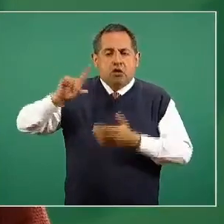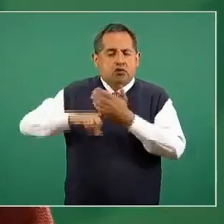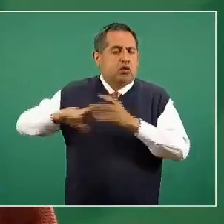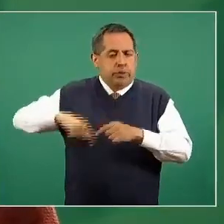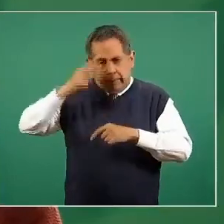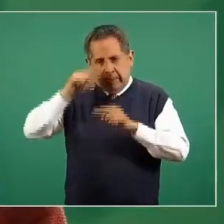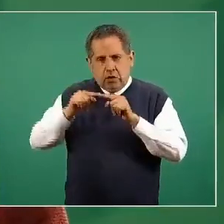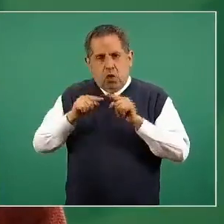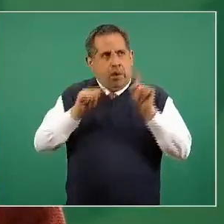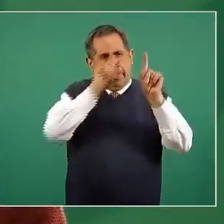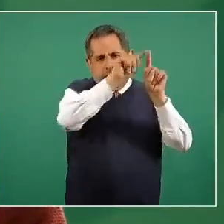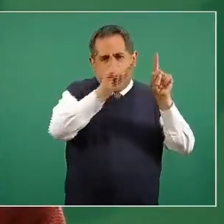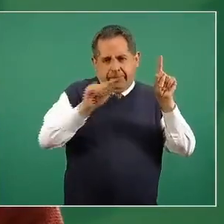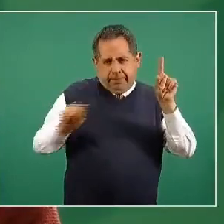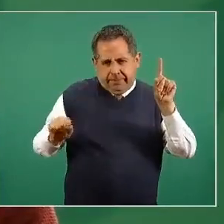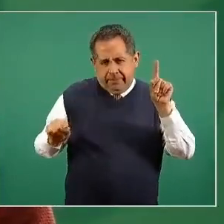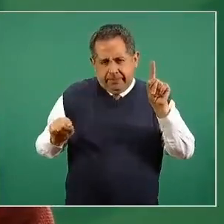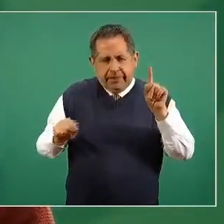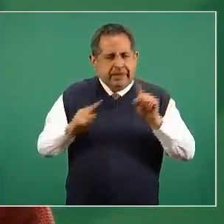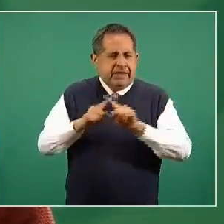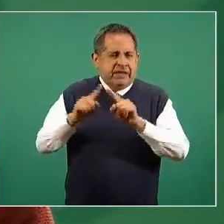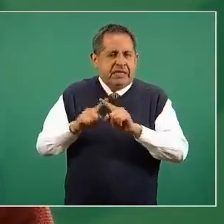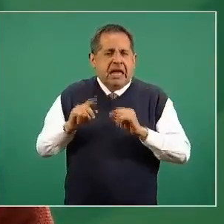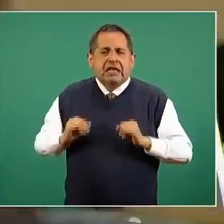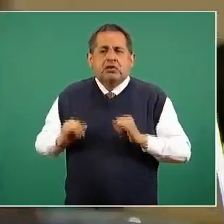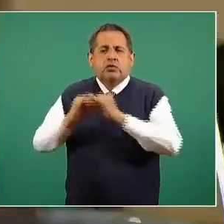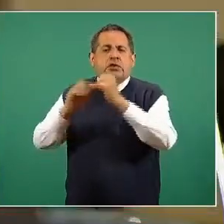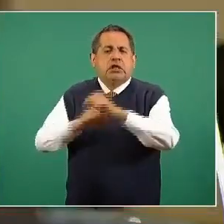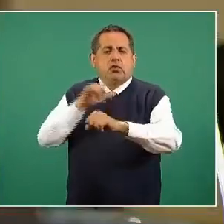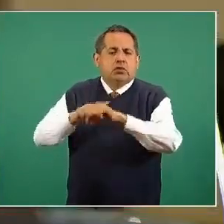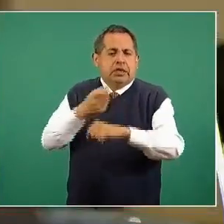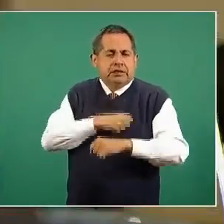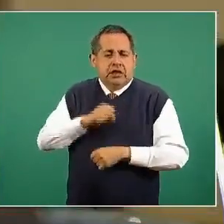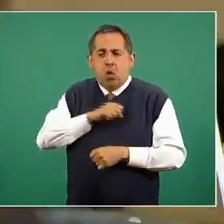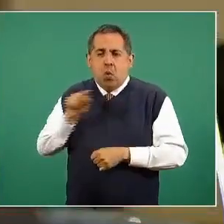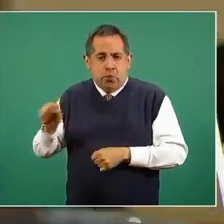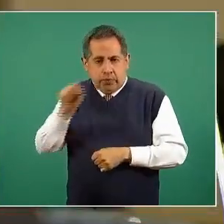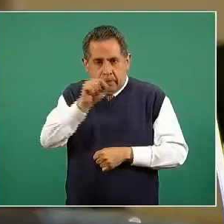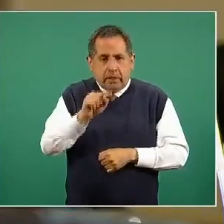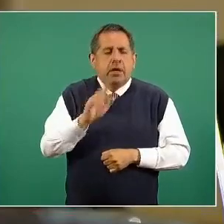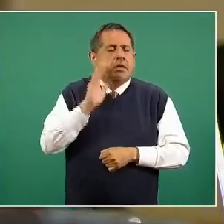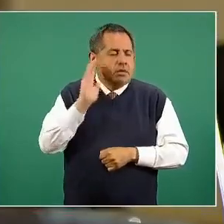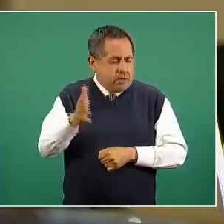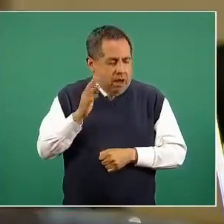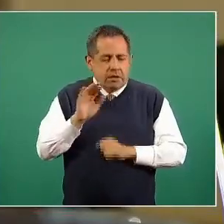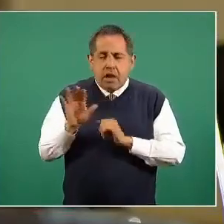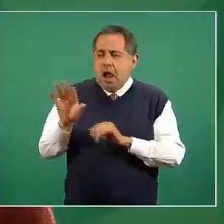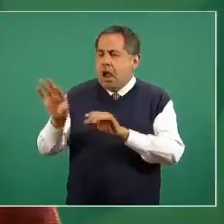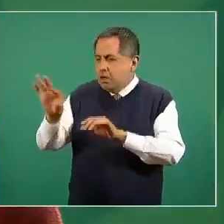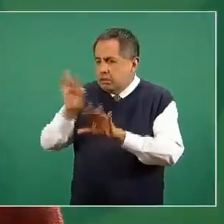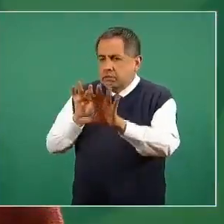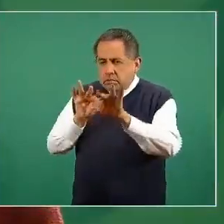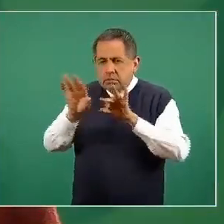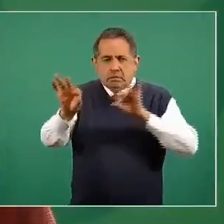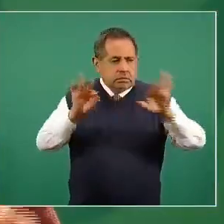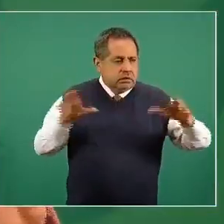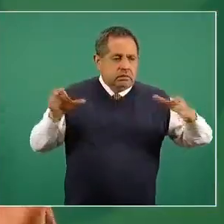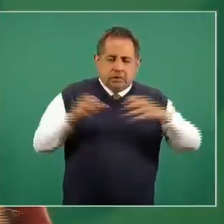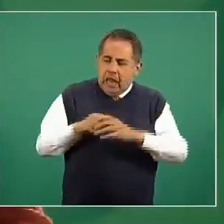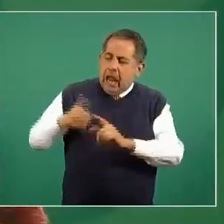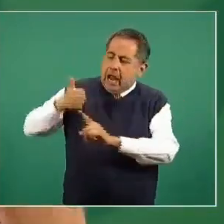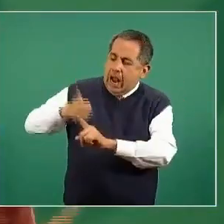México, mayormente de las instituciones nacionales de salud, y han sido designadas cada una de ellas